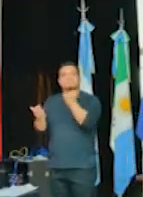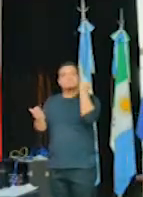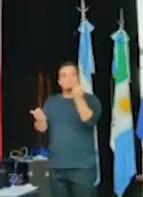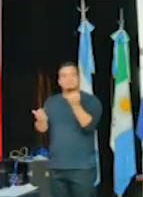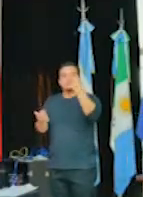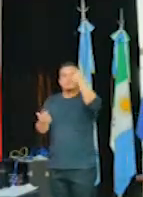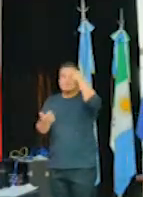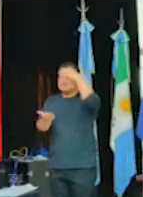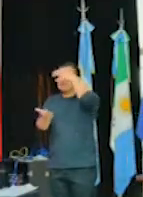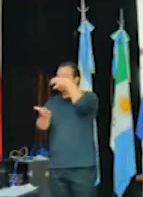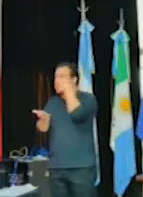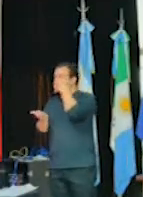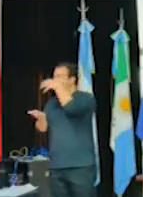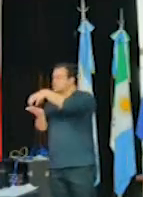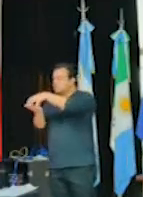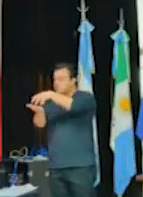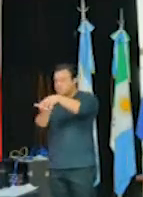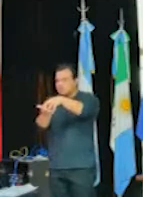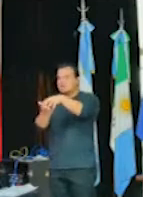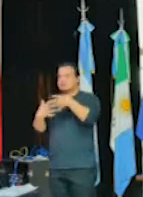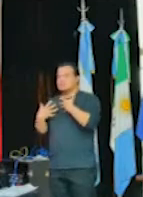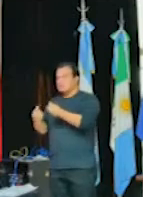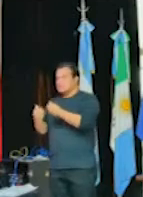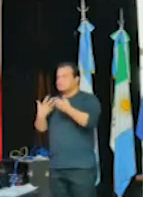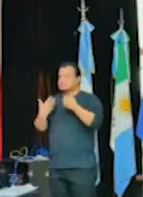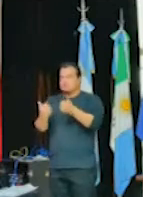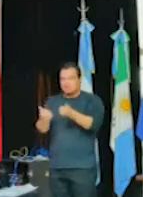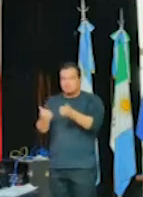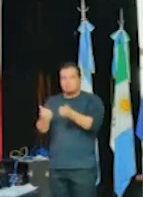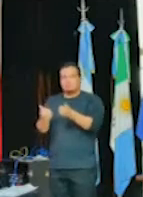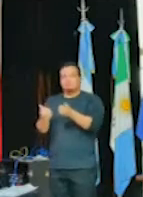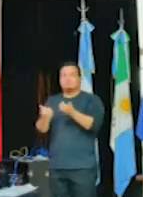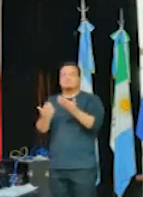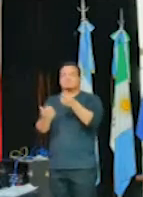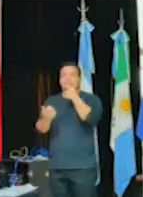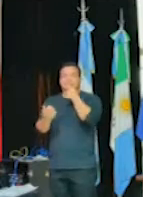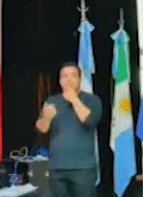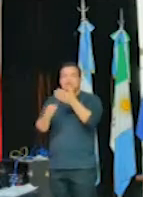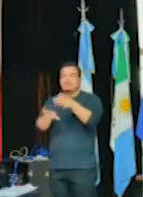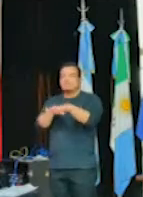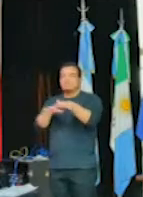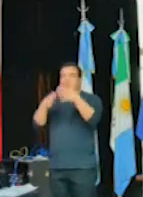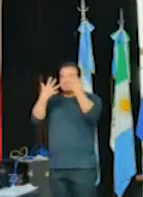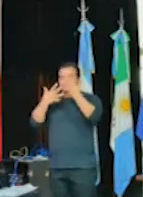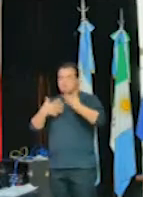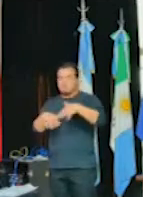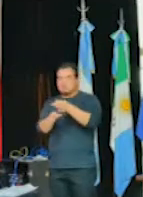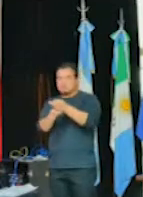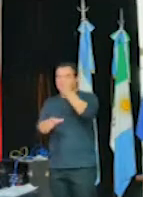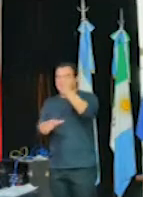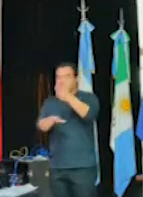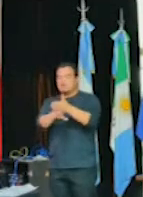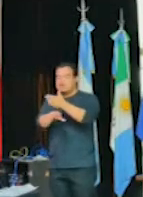instituciones educativas y salud humanizada, la formación de pregrado, la formación de posgrado, tener en cuenta